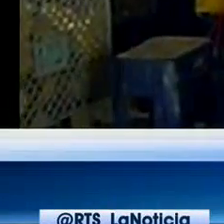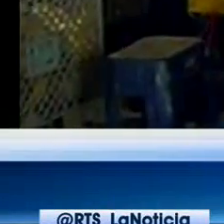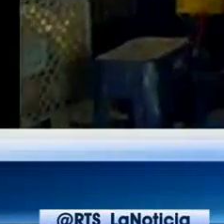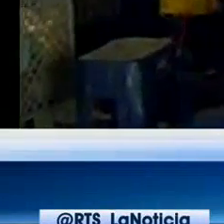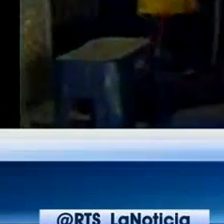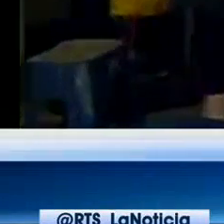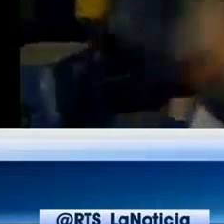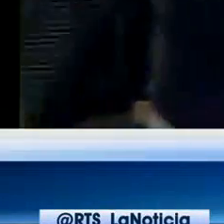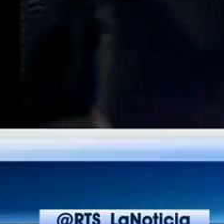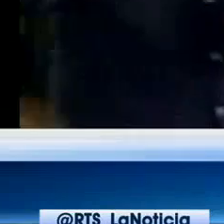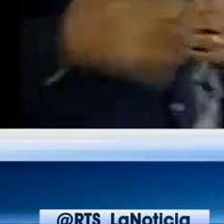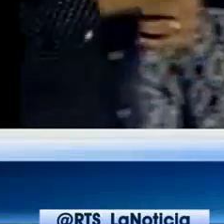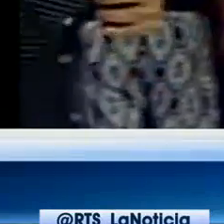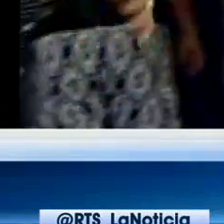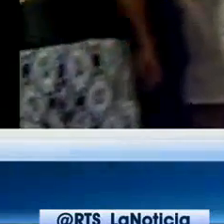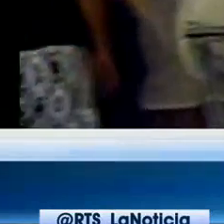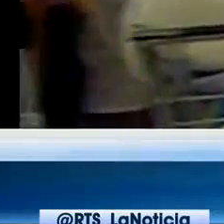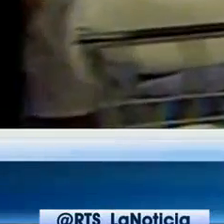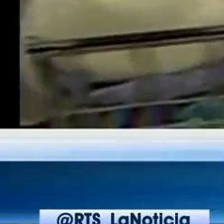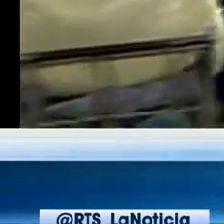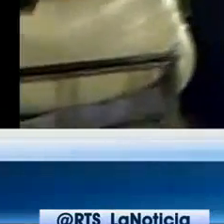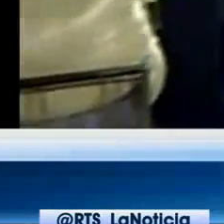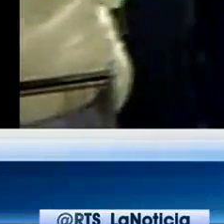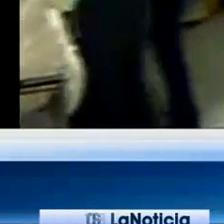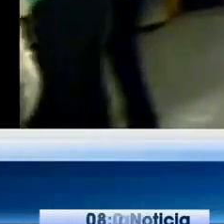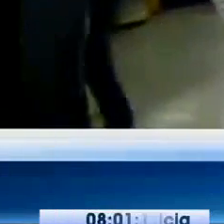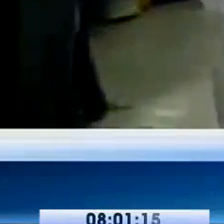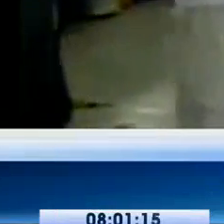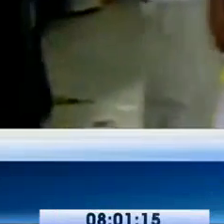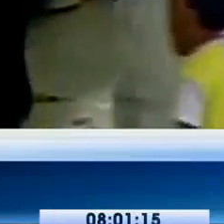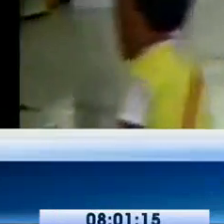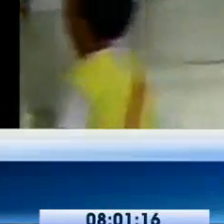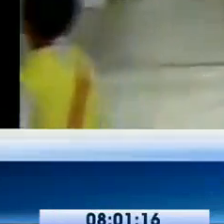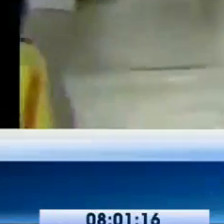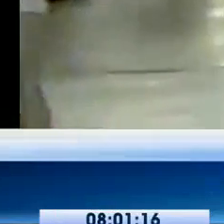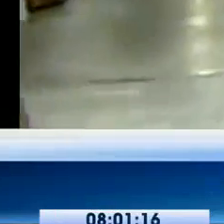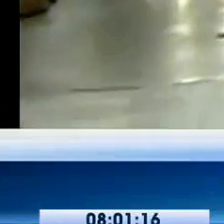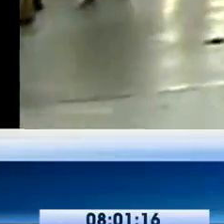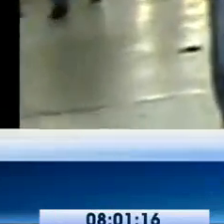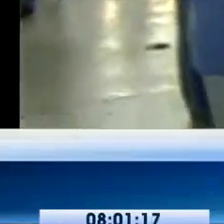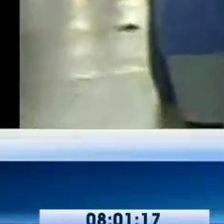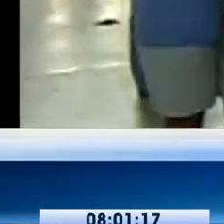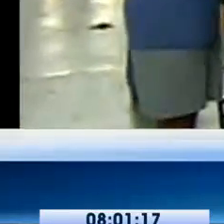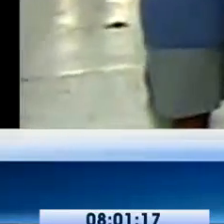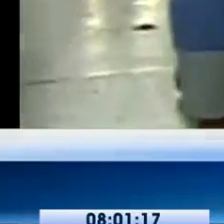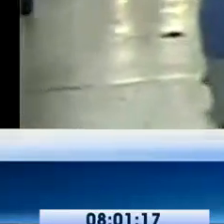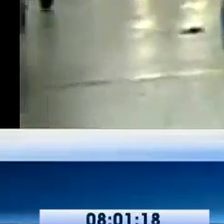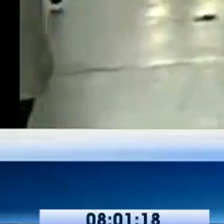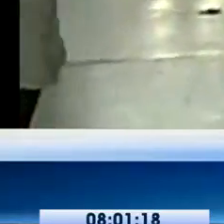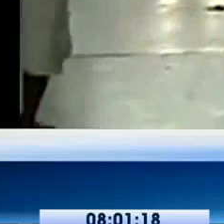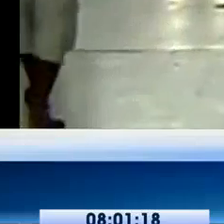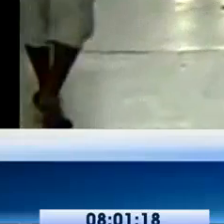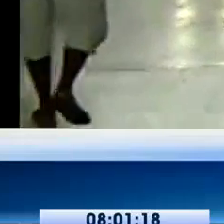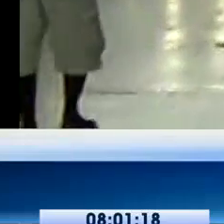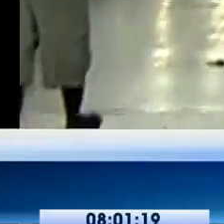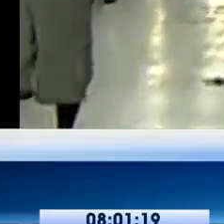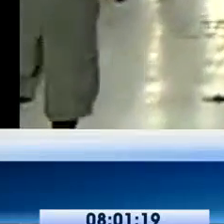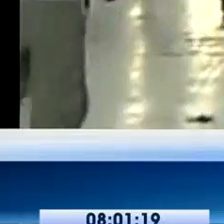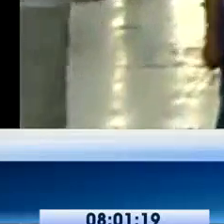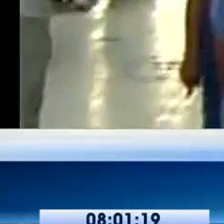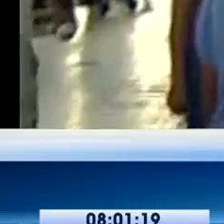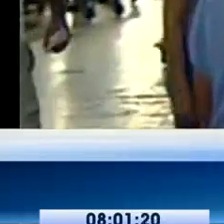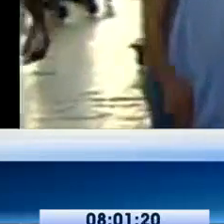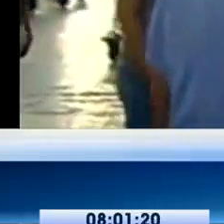que se busca es evitar la comercialización de pollos inflados y teñidos de amarillo con los